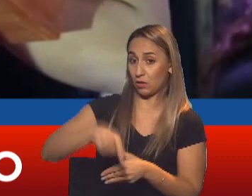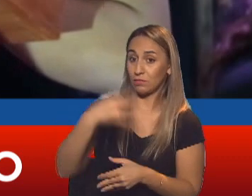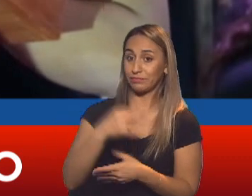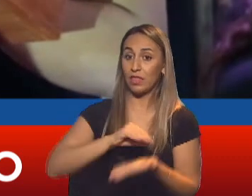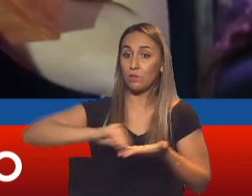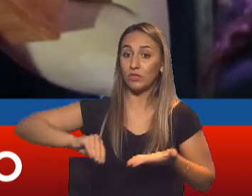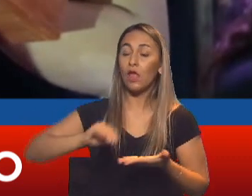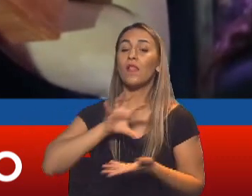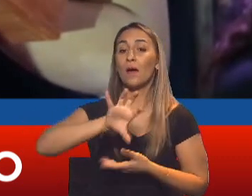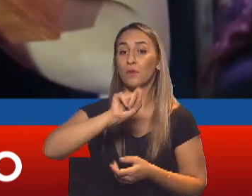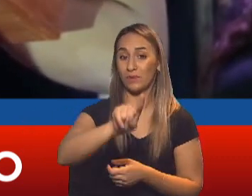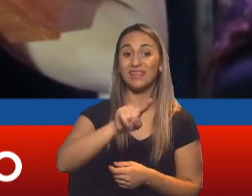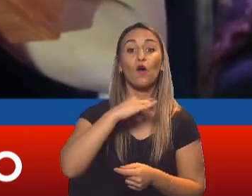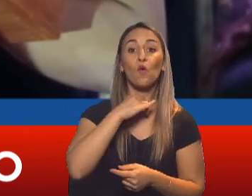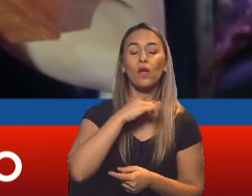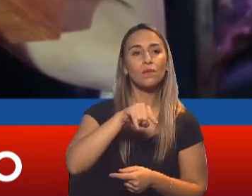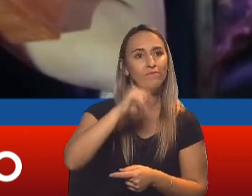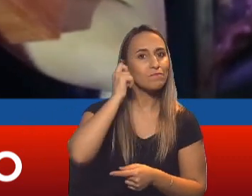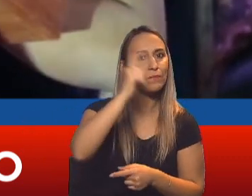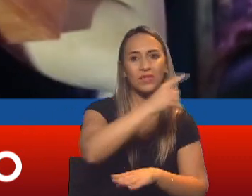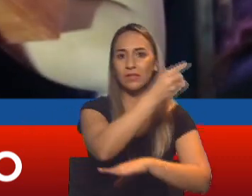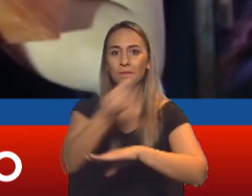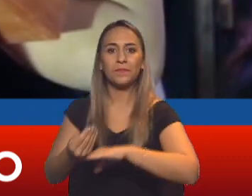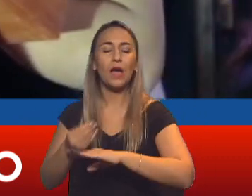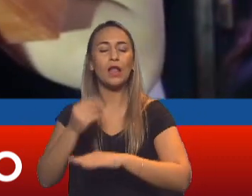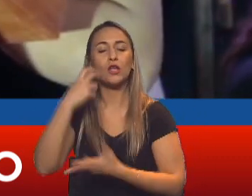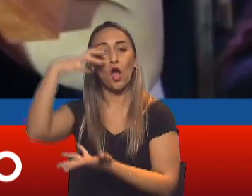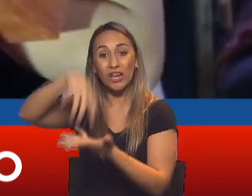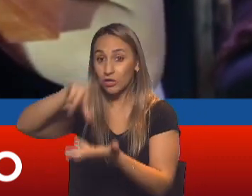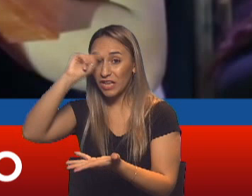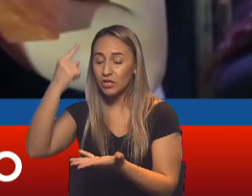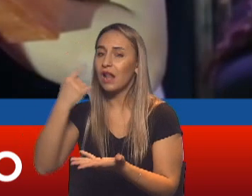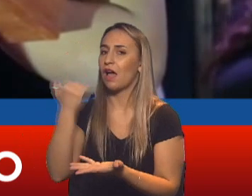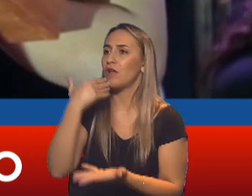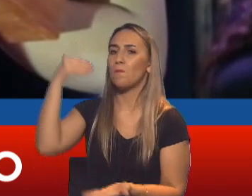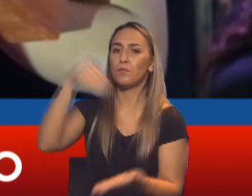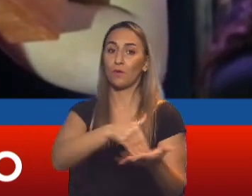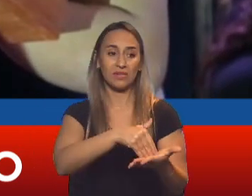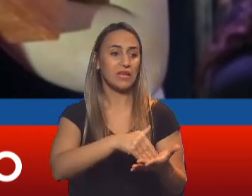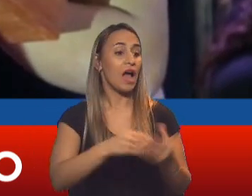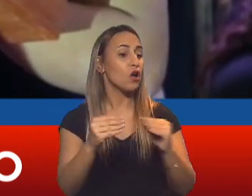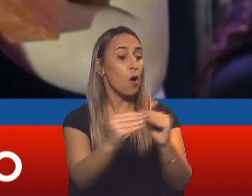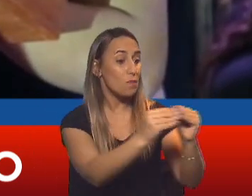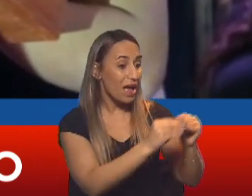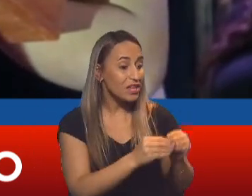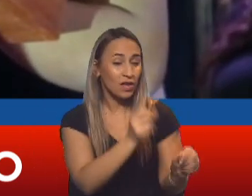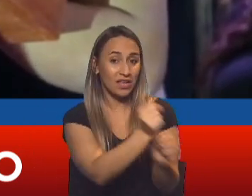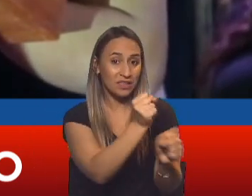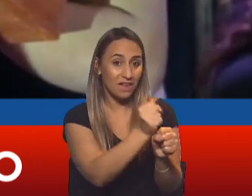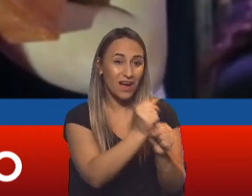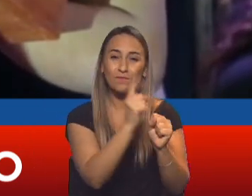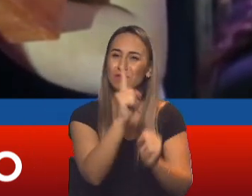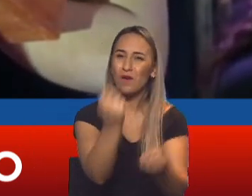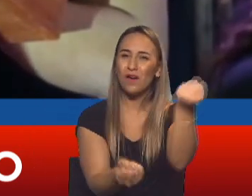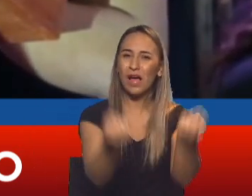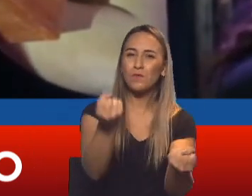izquierda en Jujuy y llega al Congreso Nacional con una promesa por cumplir. Se la hizo a sus compañeros, trabajadores de la recolección